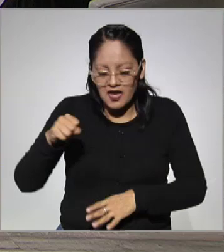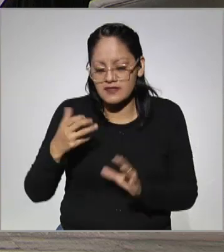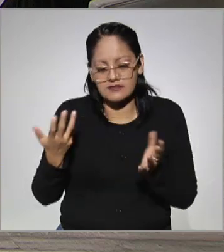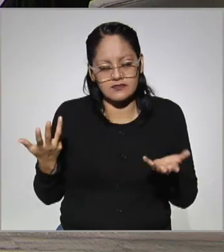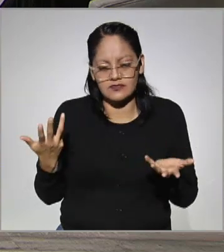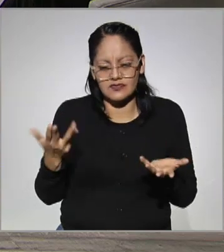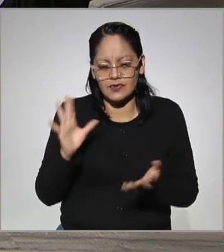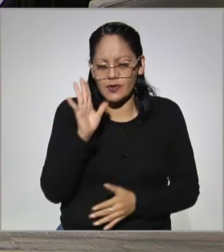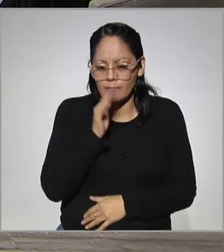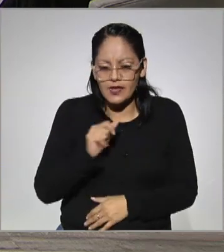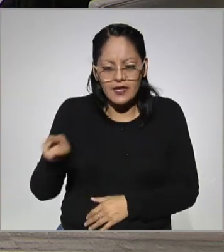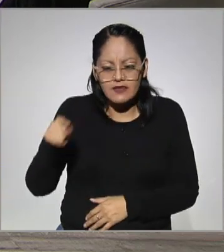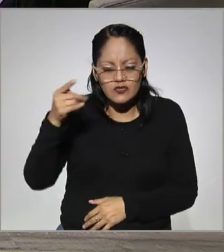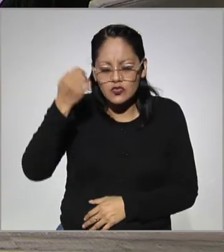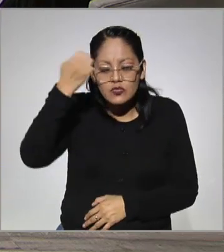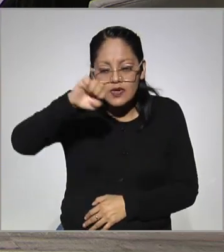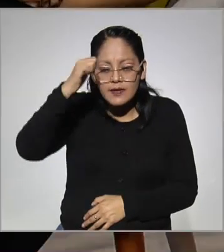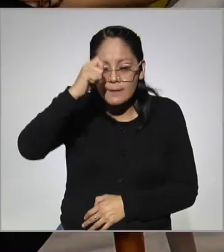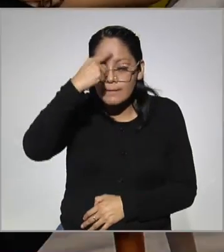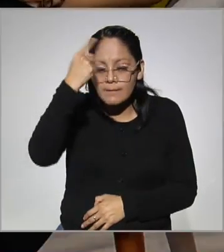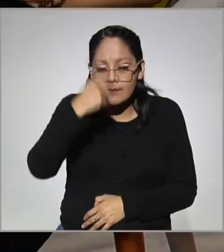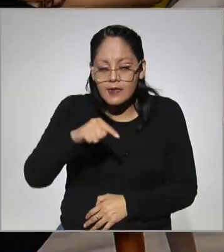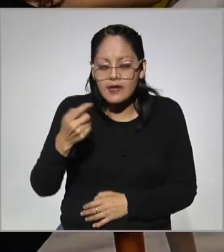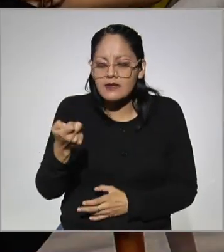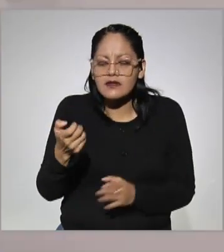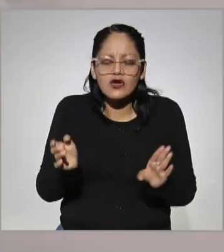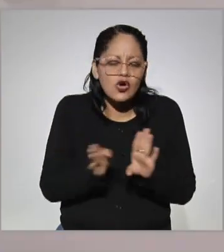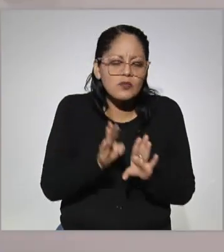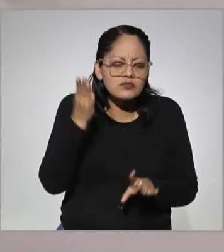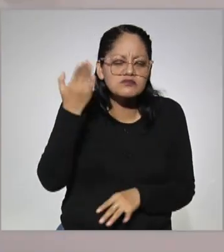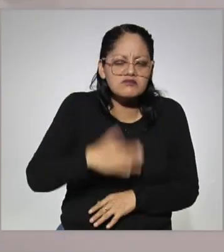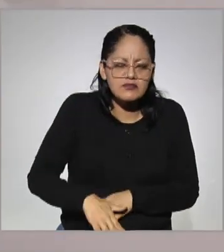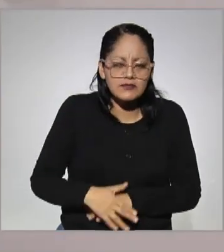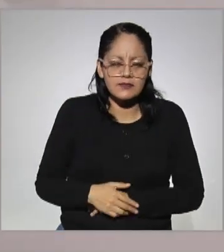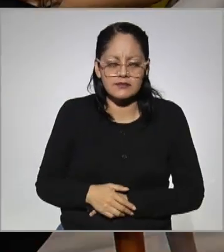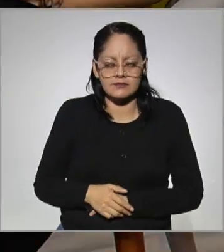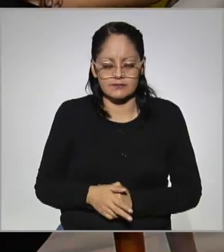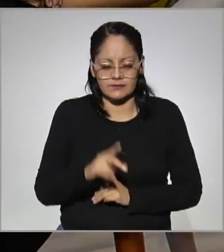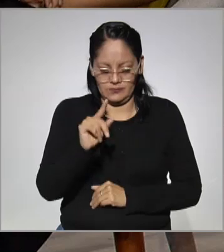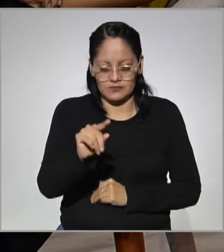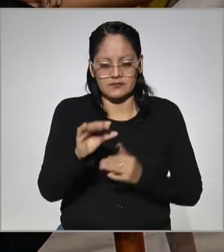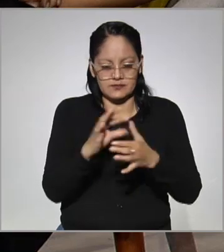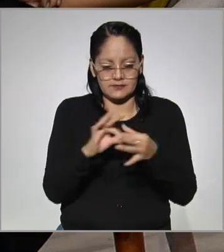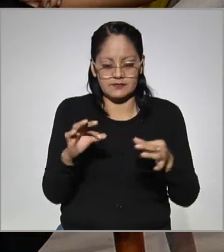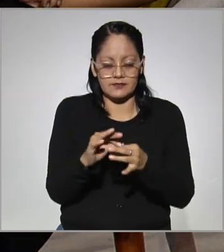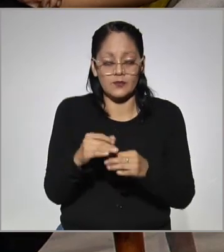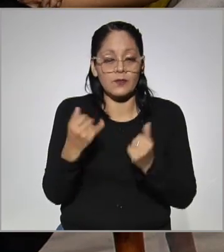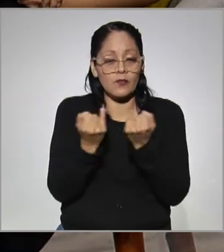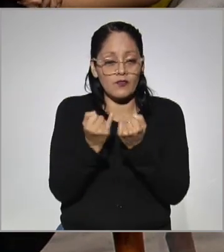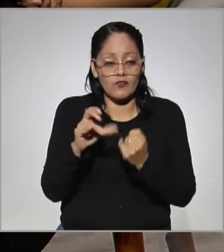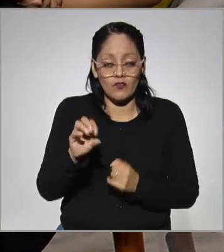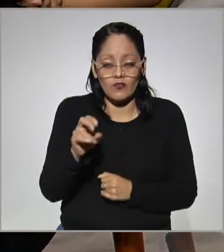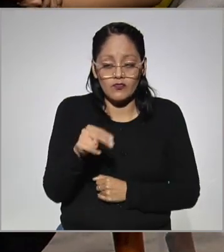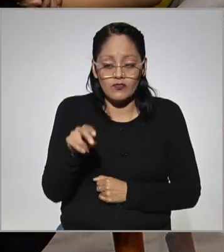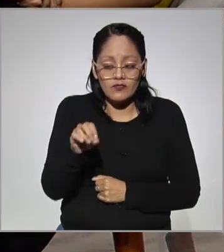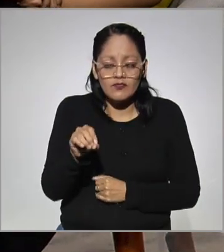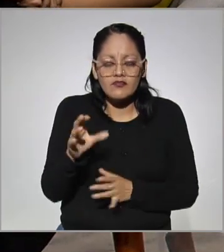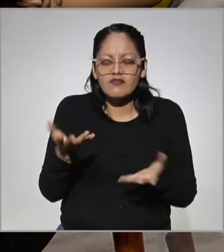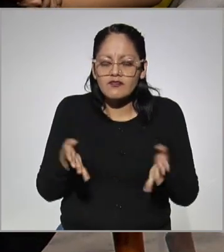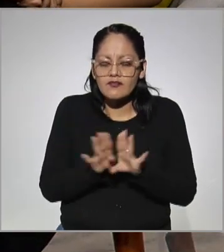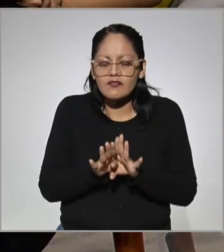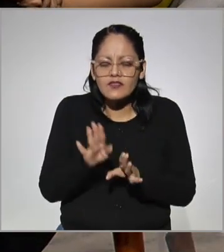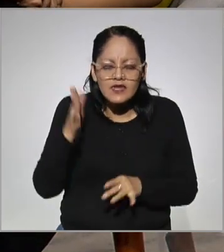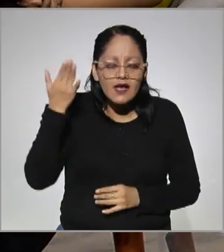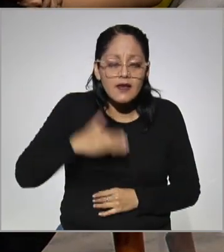la capacitación para hacer una colposcopía. ¿Cómo saberlo? Y mucho menos, ahorita te digo, y mucho menos hacer un cono, ¿no? Todo lo que se deriva. ¿Cómo